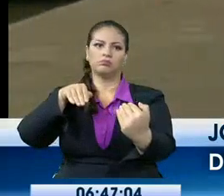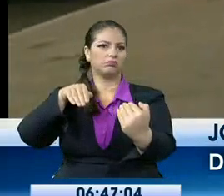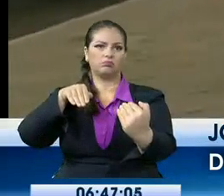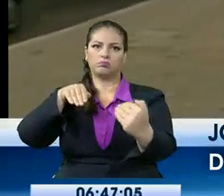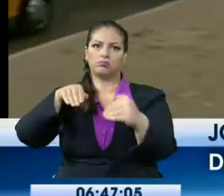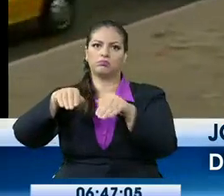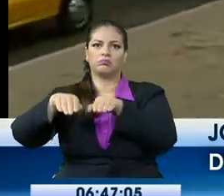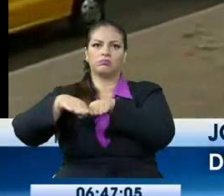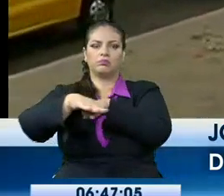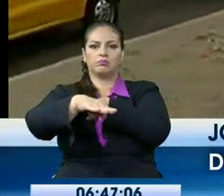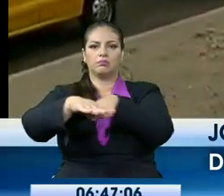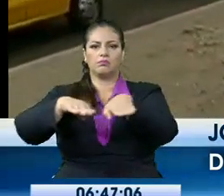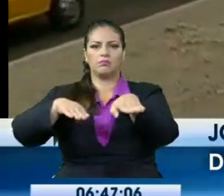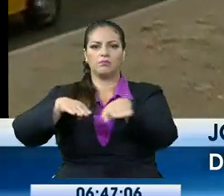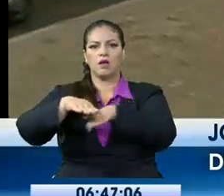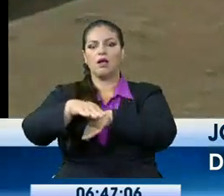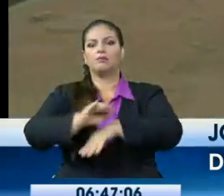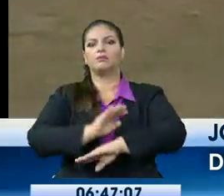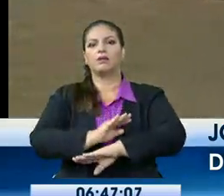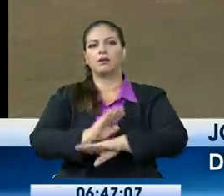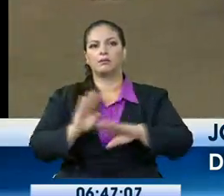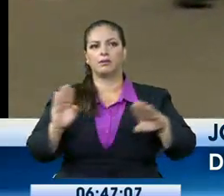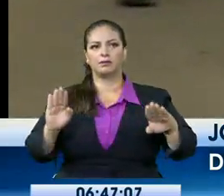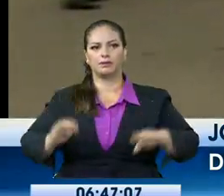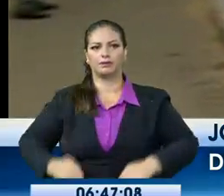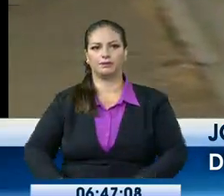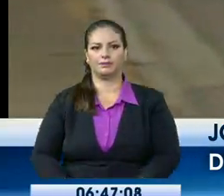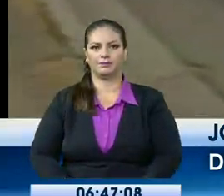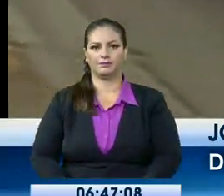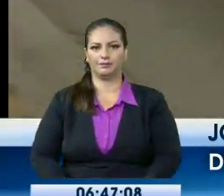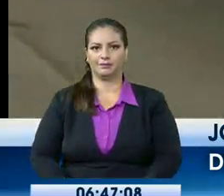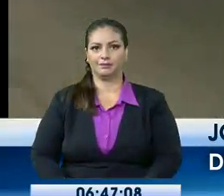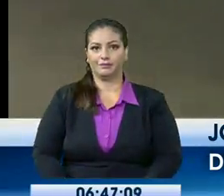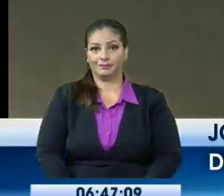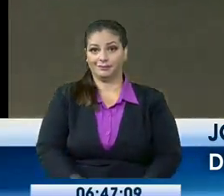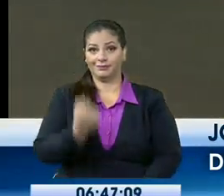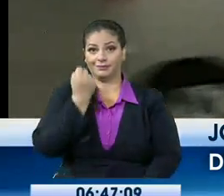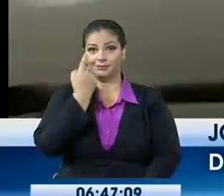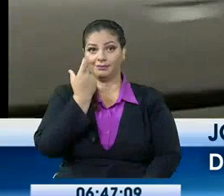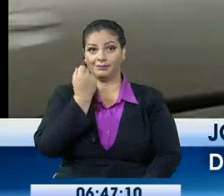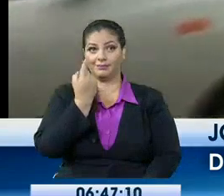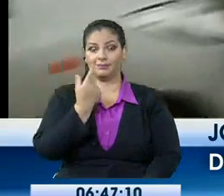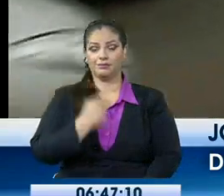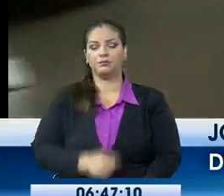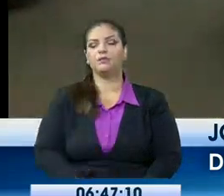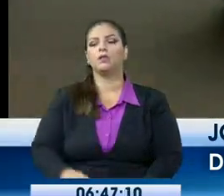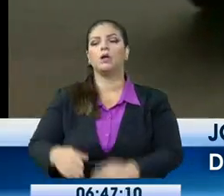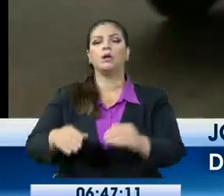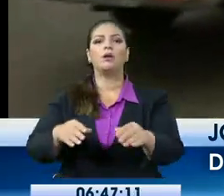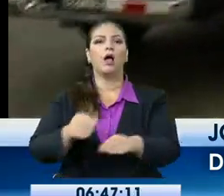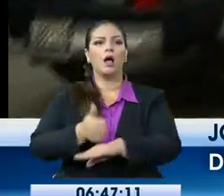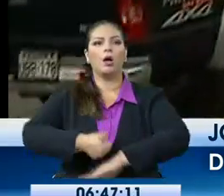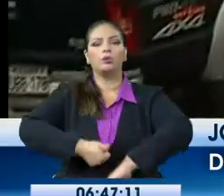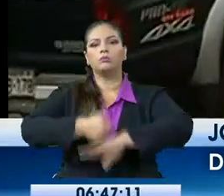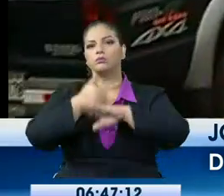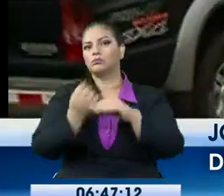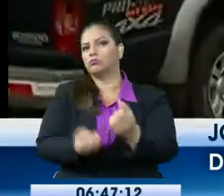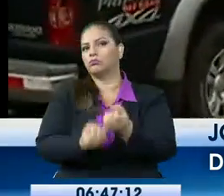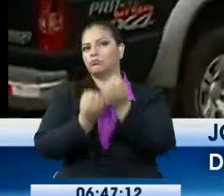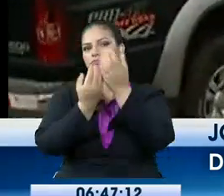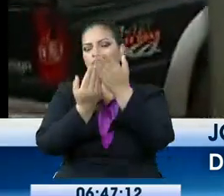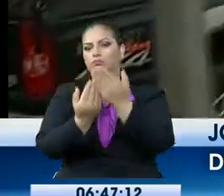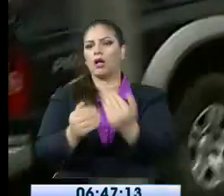en una vía únicamente de salida. Tienen otras rutas De acuerdo a lo que se ha manifestado, existen